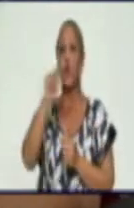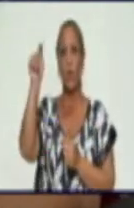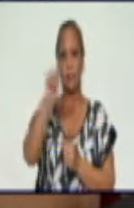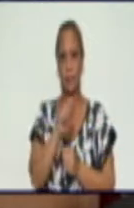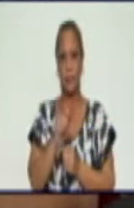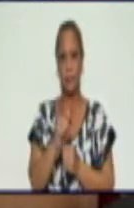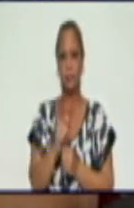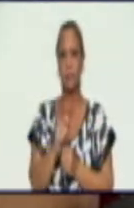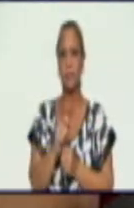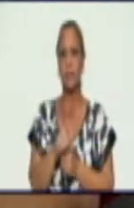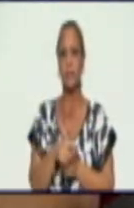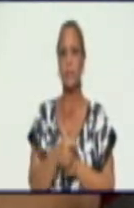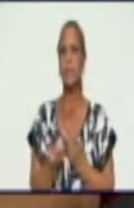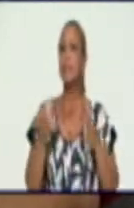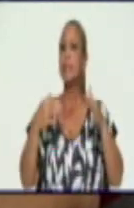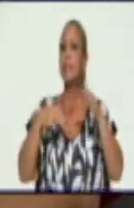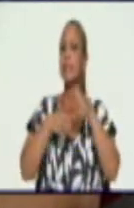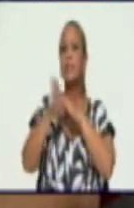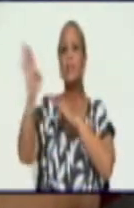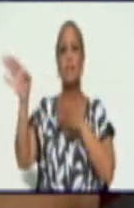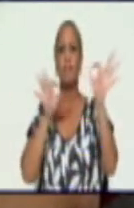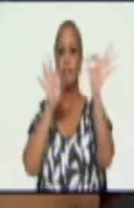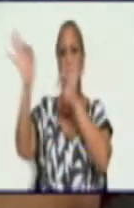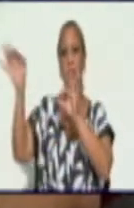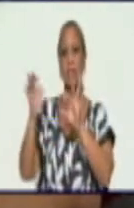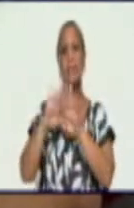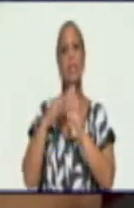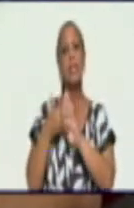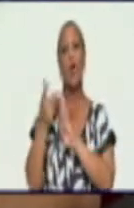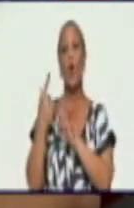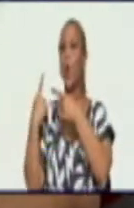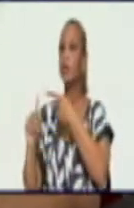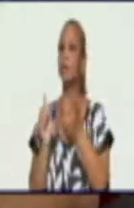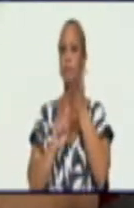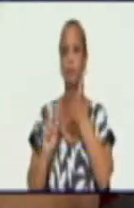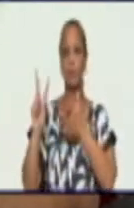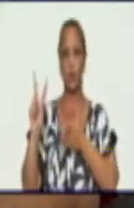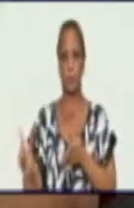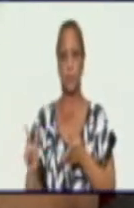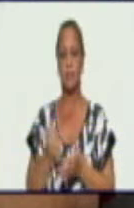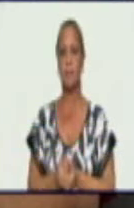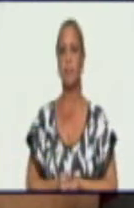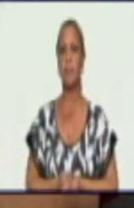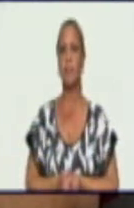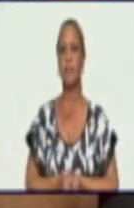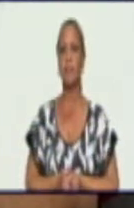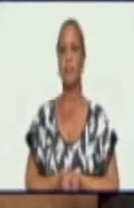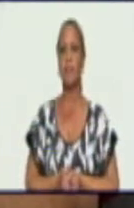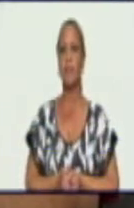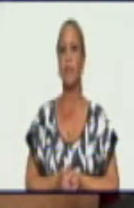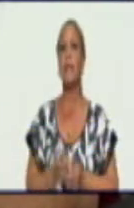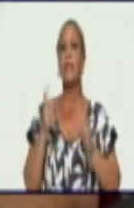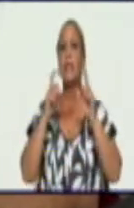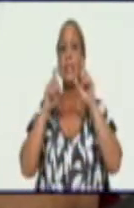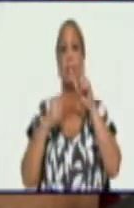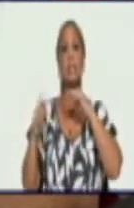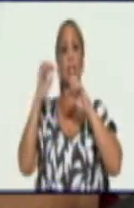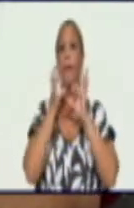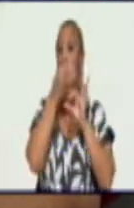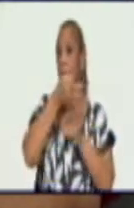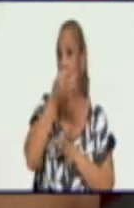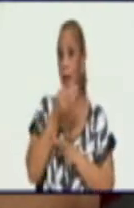de personas desde y hasta otra provincia. Y repito, es mucho el peso que tenemos. El secretario con mucha claridad explicaba